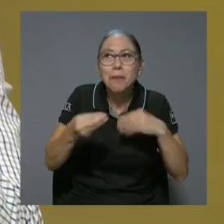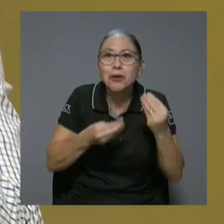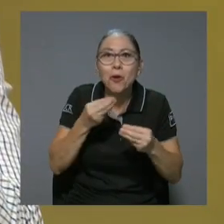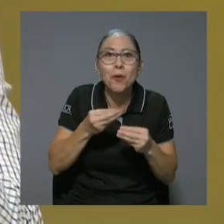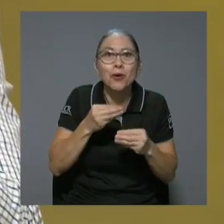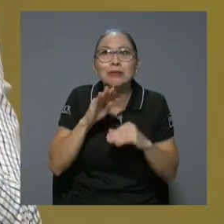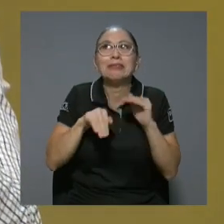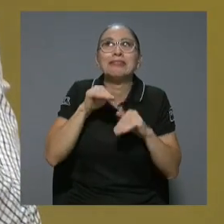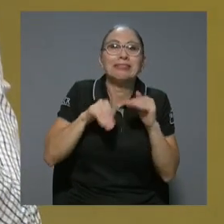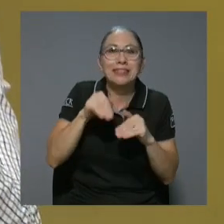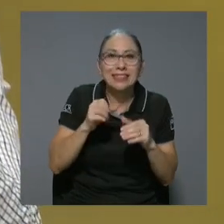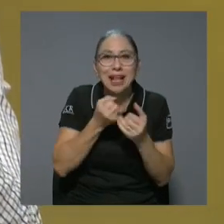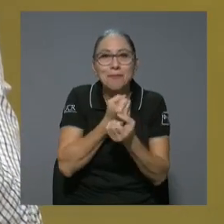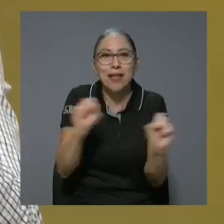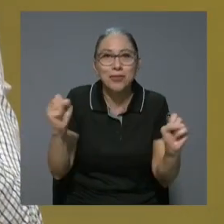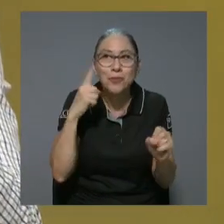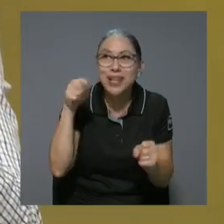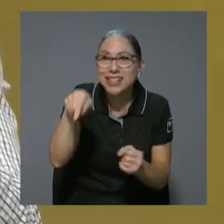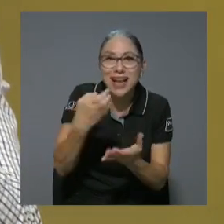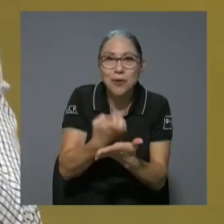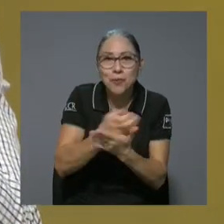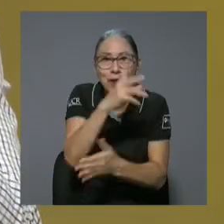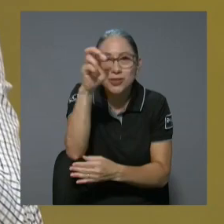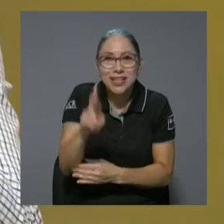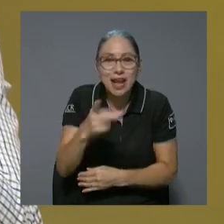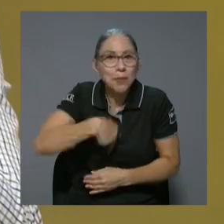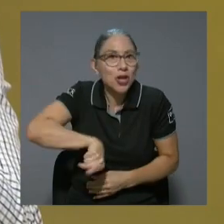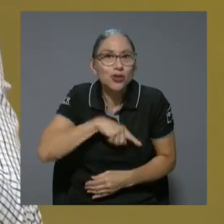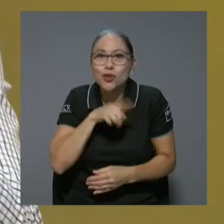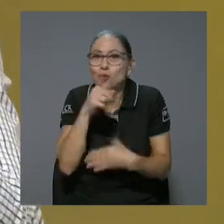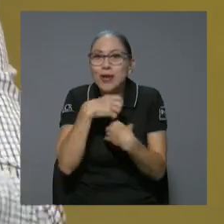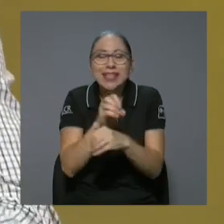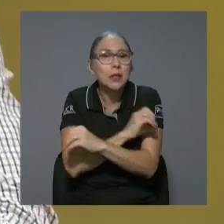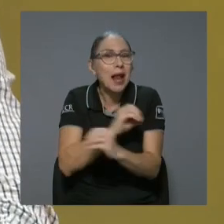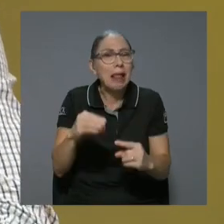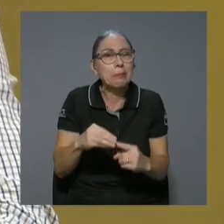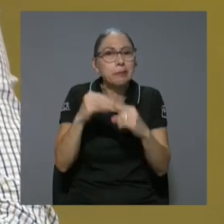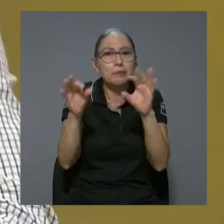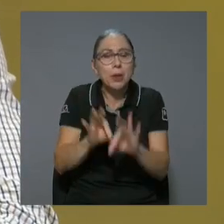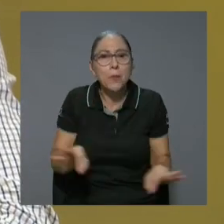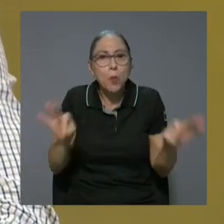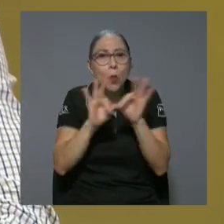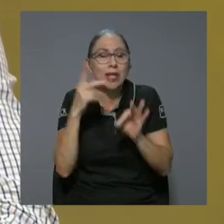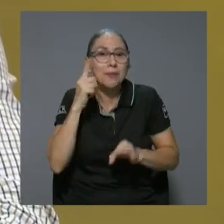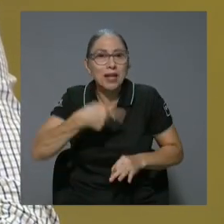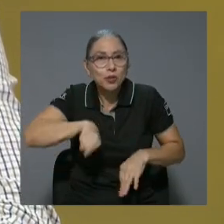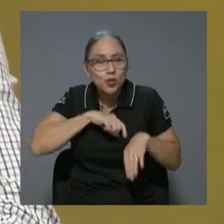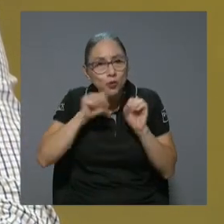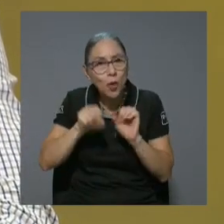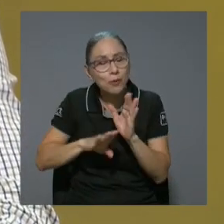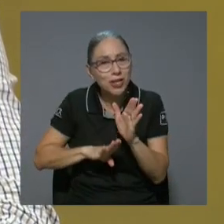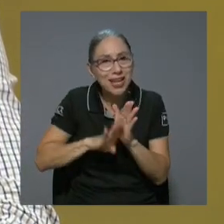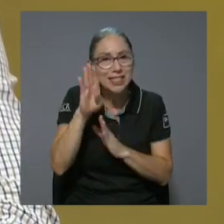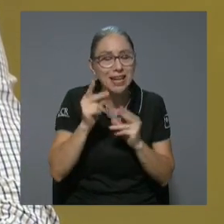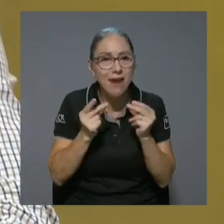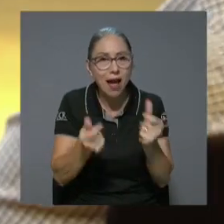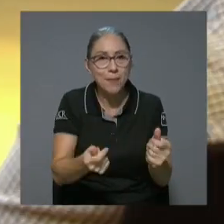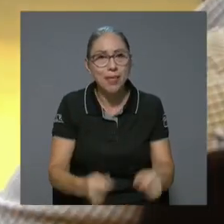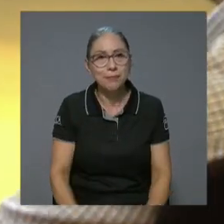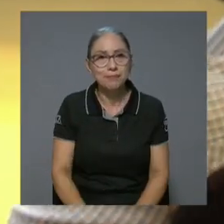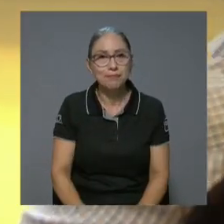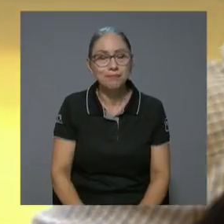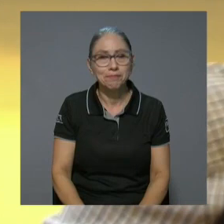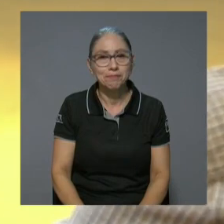costarricense recientemente, porque en realidad no estamos haciendo nada estructural para poder aspirar a crecer más rápidamente.